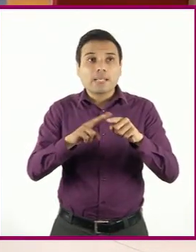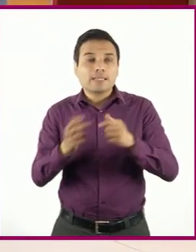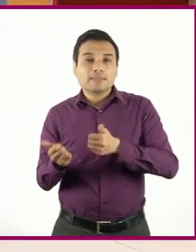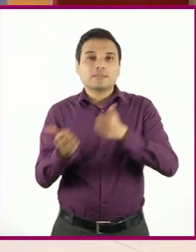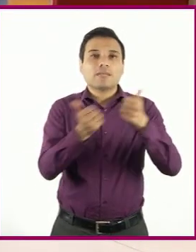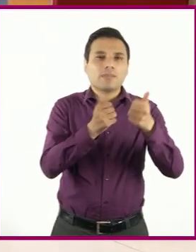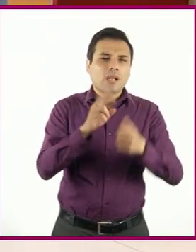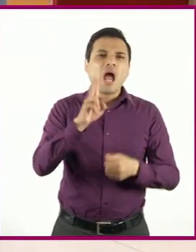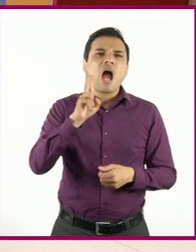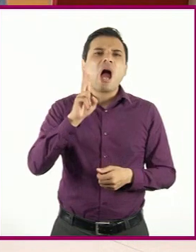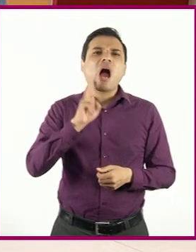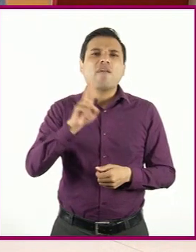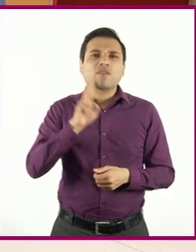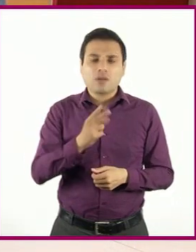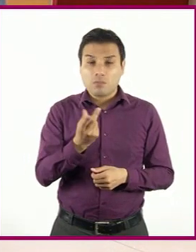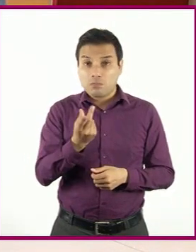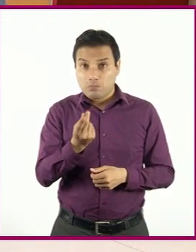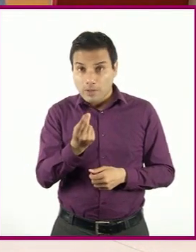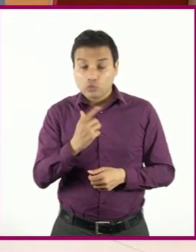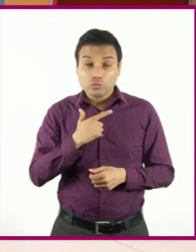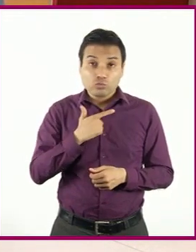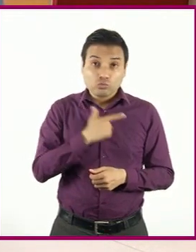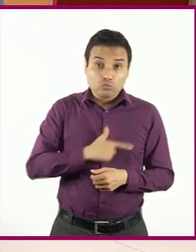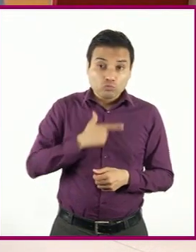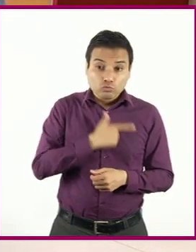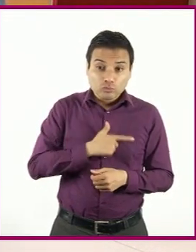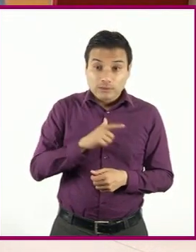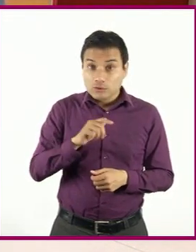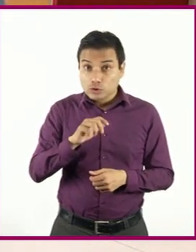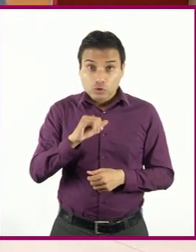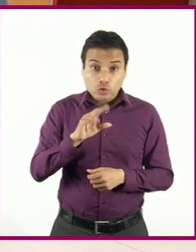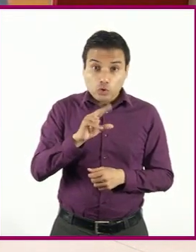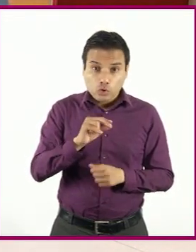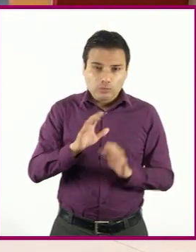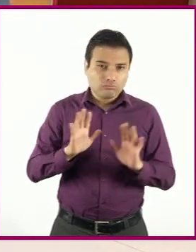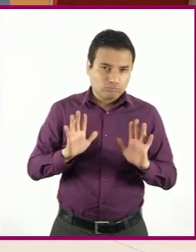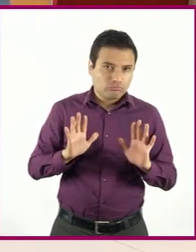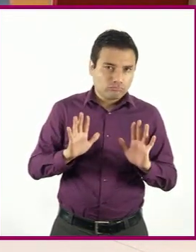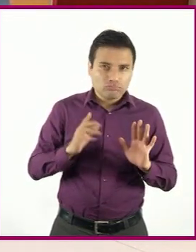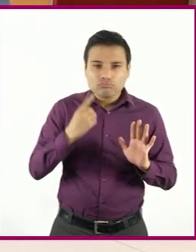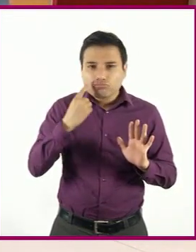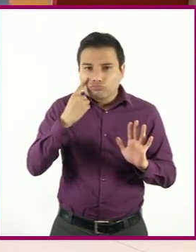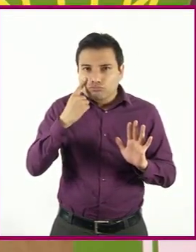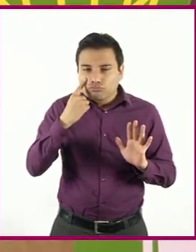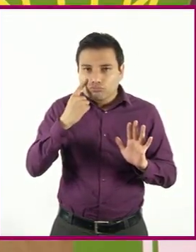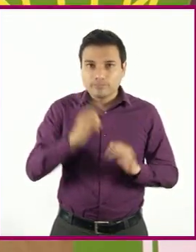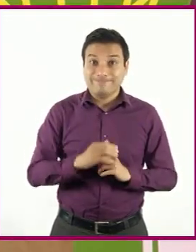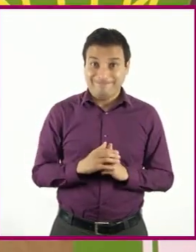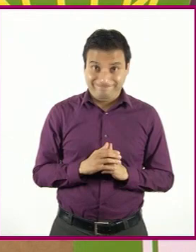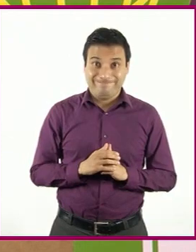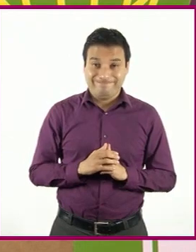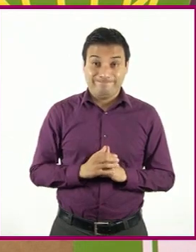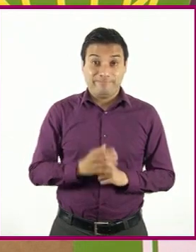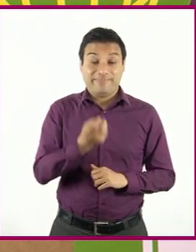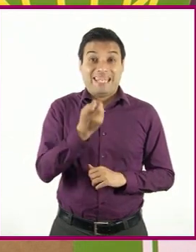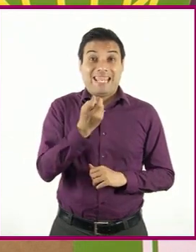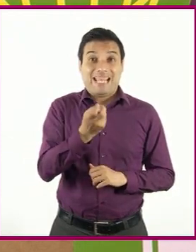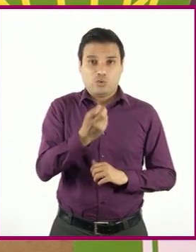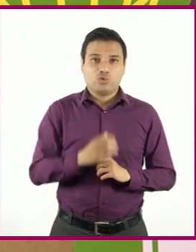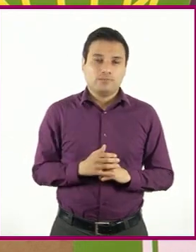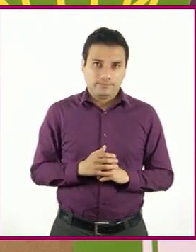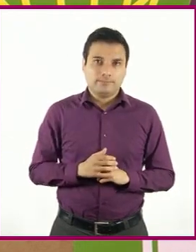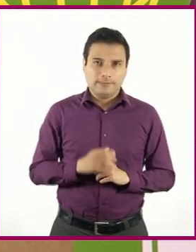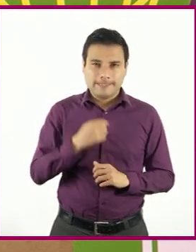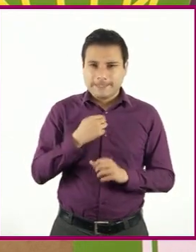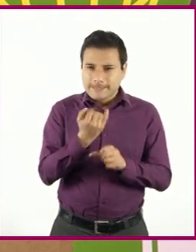ver si así funciona antes de crear el dispensador ya listos para ser usado. Así es. Esto le puede dar mucha